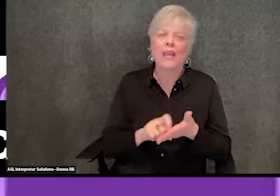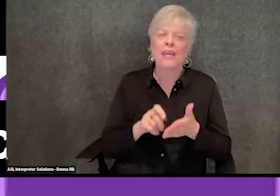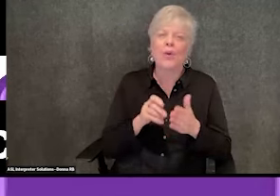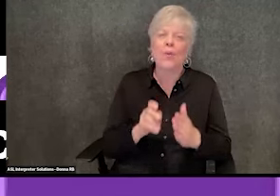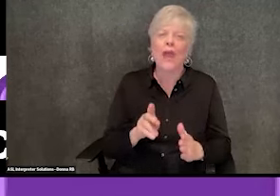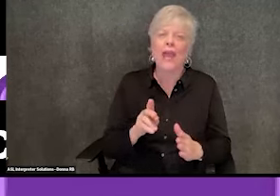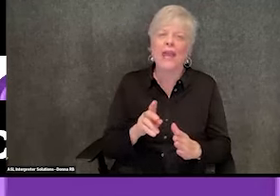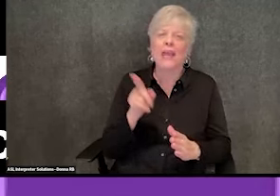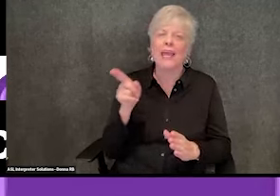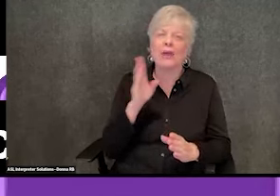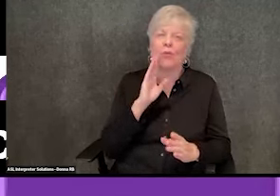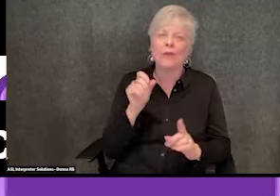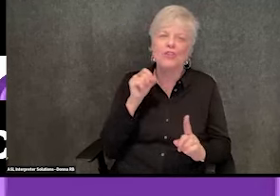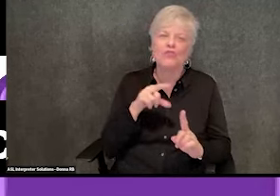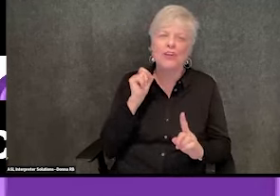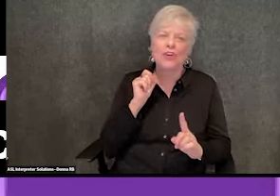puede escribir